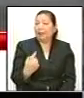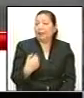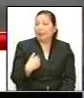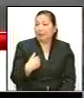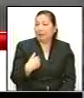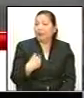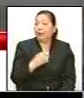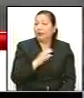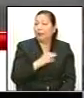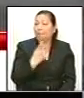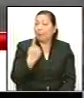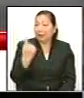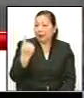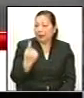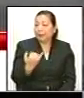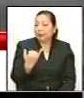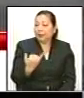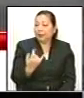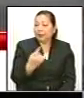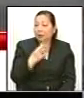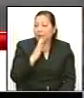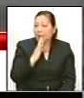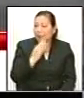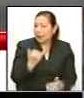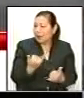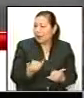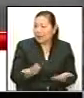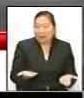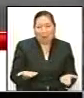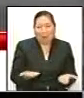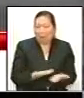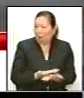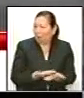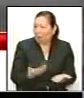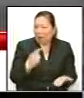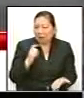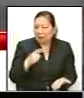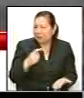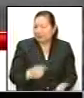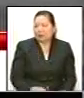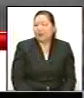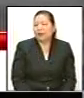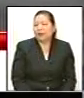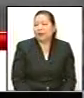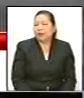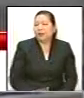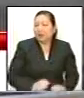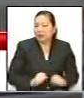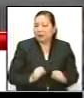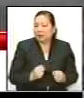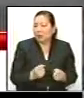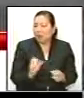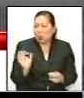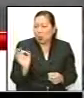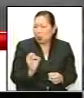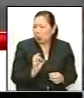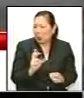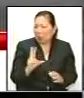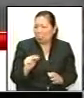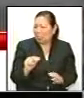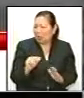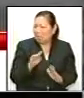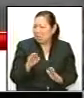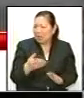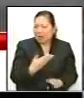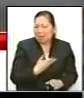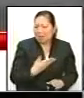República acá, para que venga a decir exactamente lo que estamos diciendo acá. No hay ninguna necesidad. Hay críticas de crítica. Nunca se le ha negado un viaje